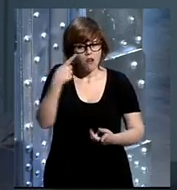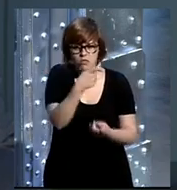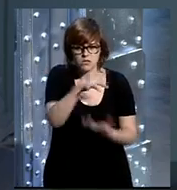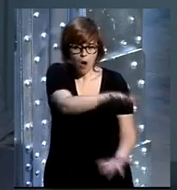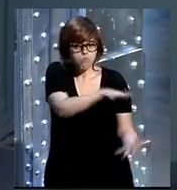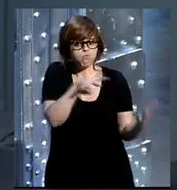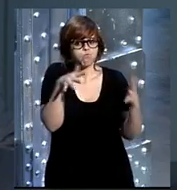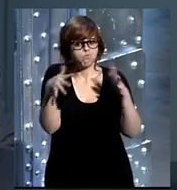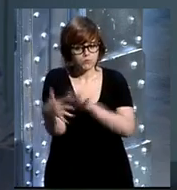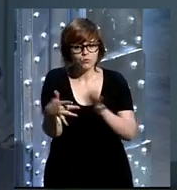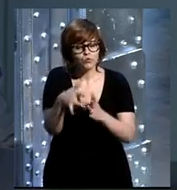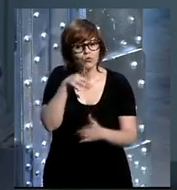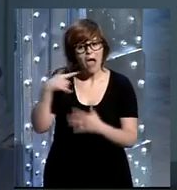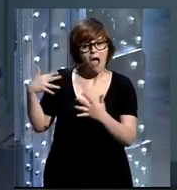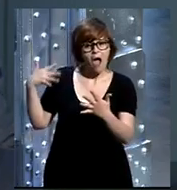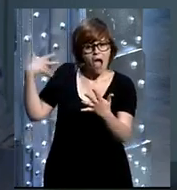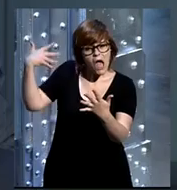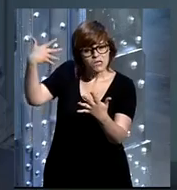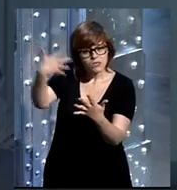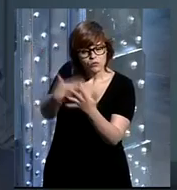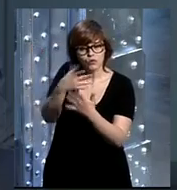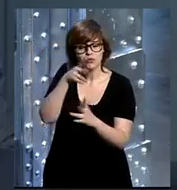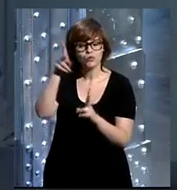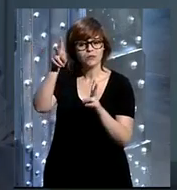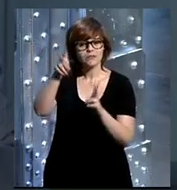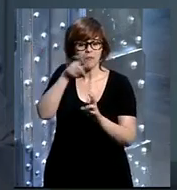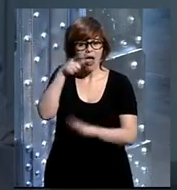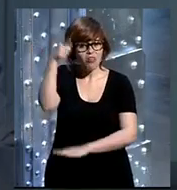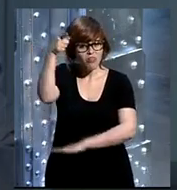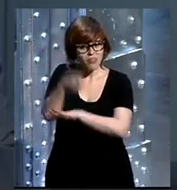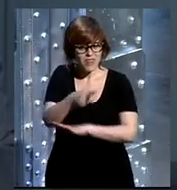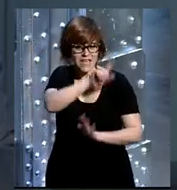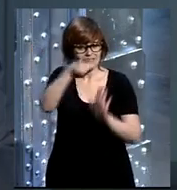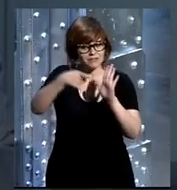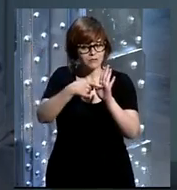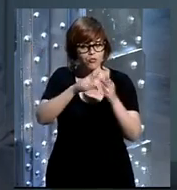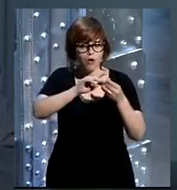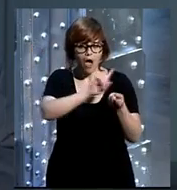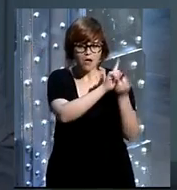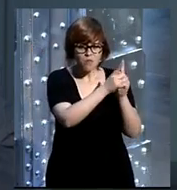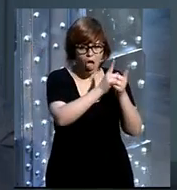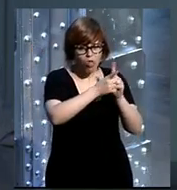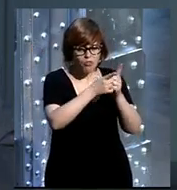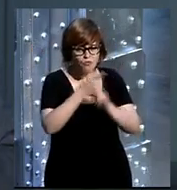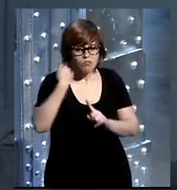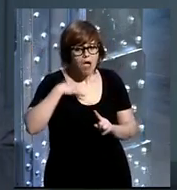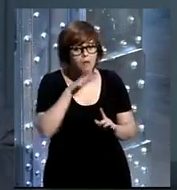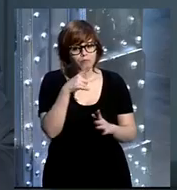pasado demasiadas cosas desde que se hizo la directiva, a pesar de que ha sido modificada varias veces, y es